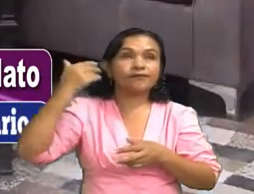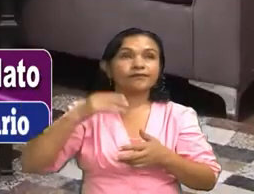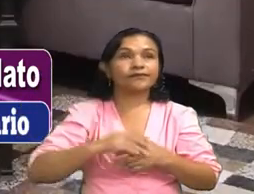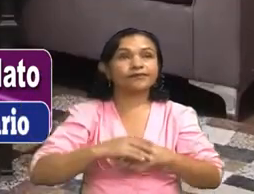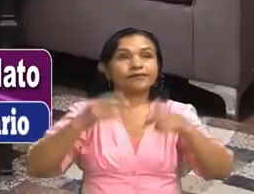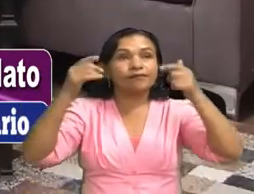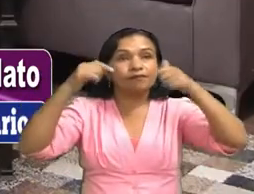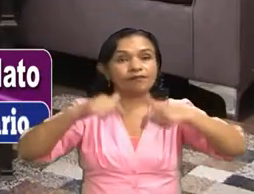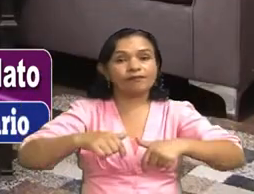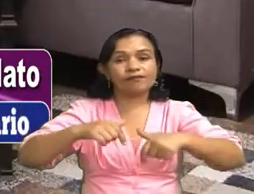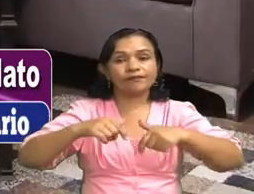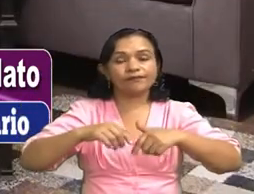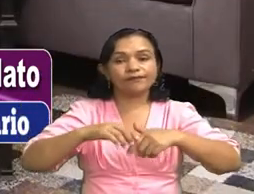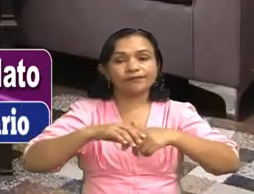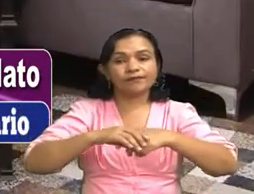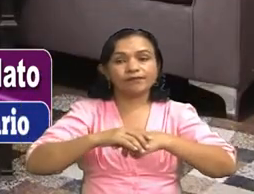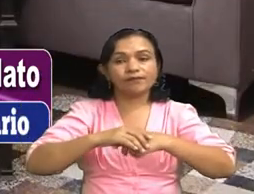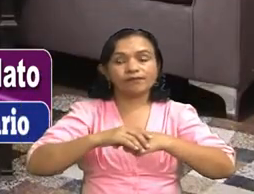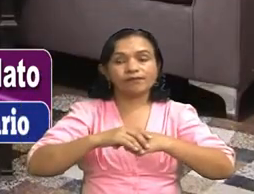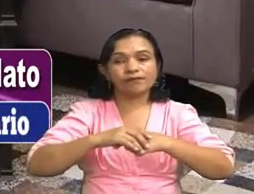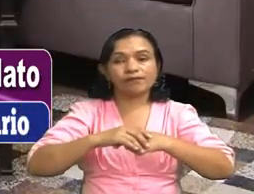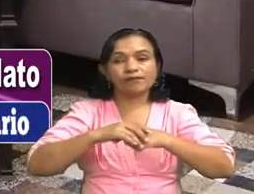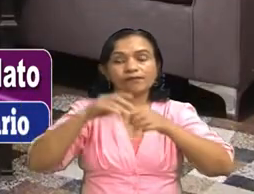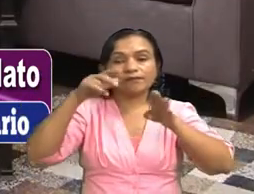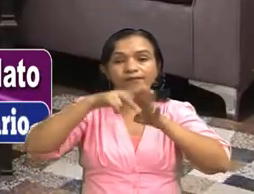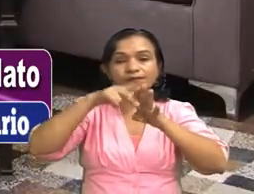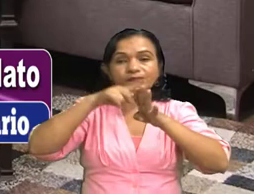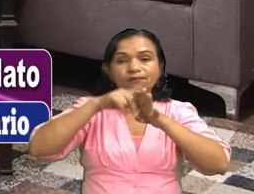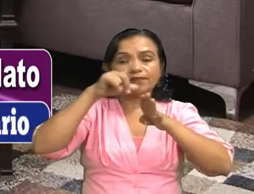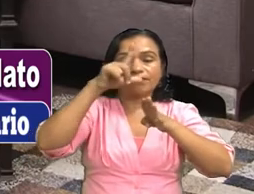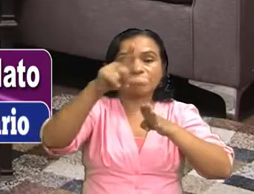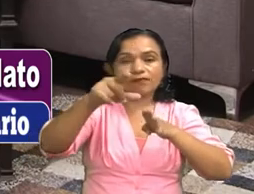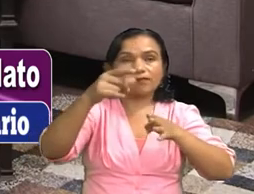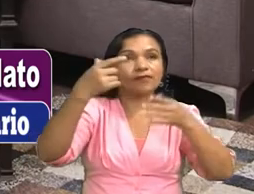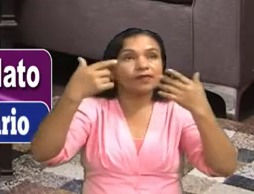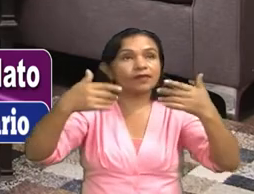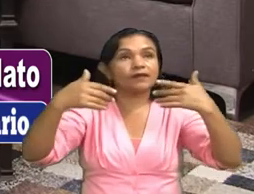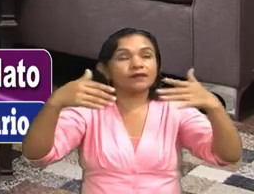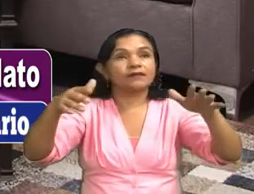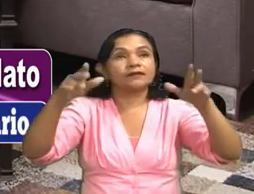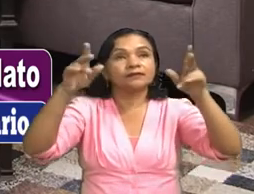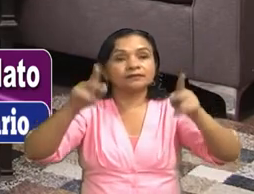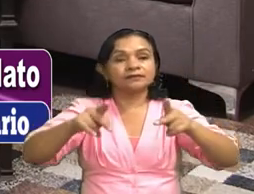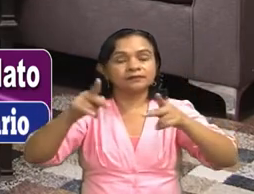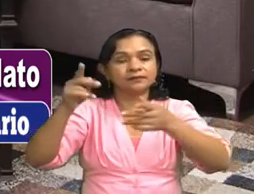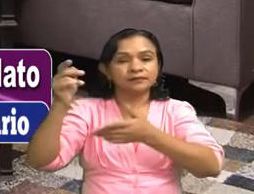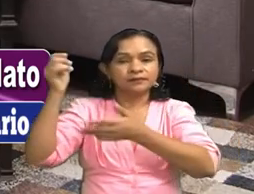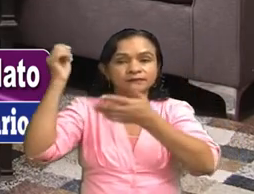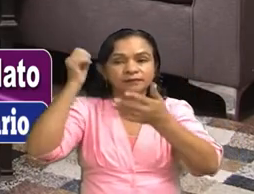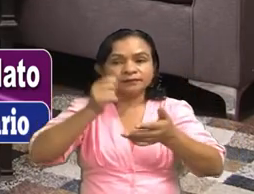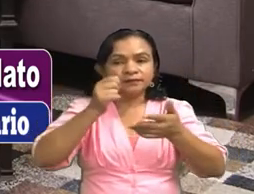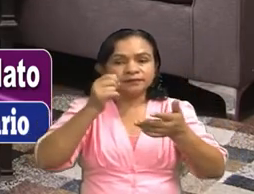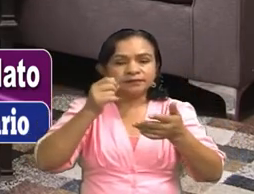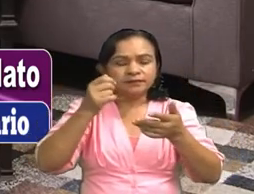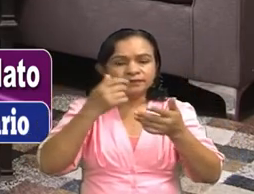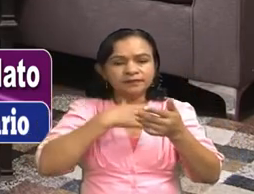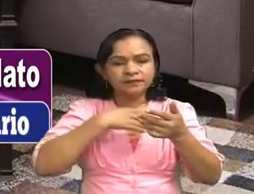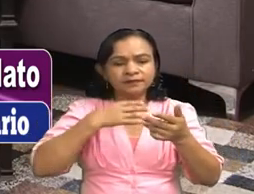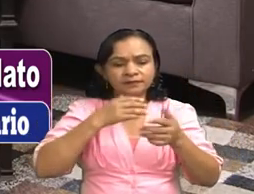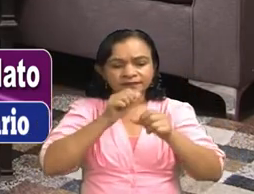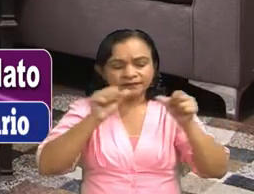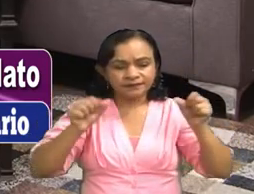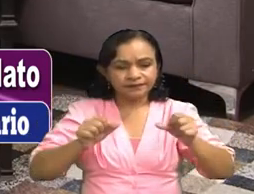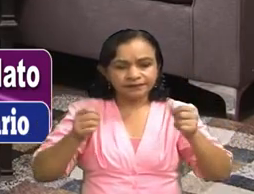hoy tienen fincas segregadas. Ok. O sea, que llega cualquier inversión y te esperate, mi finca está segregada, mi animal que entra